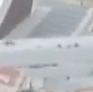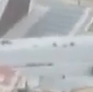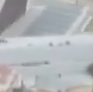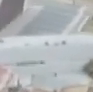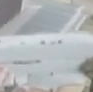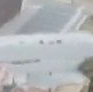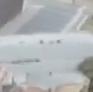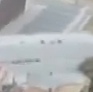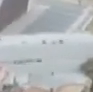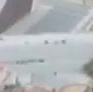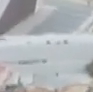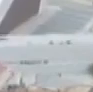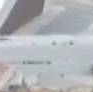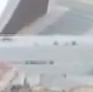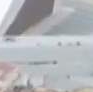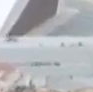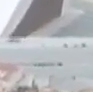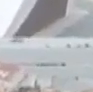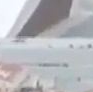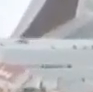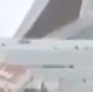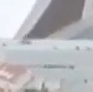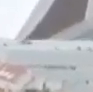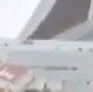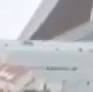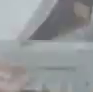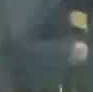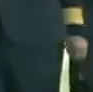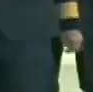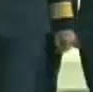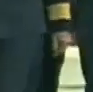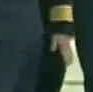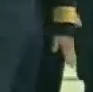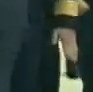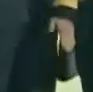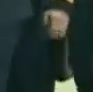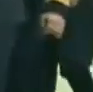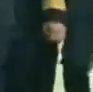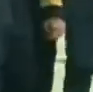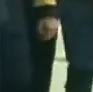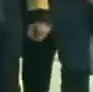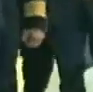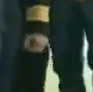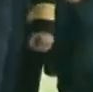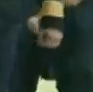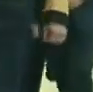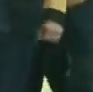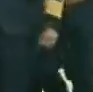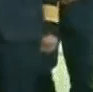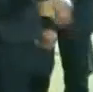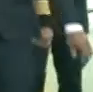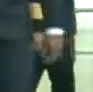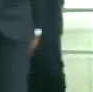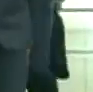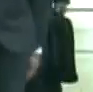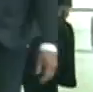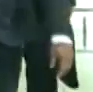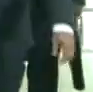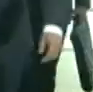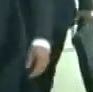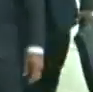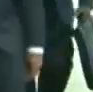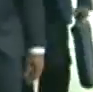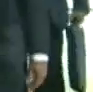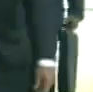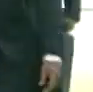A esta hora, el presidente constitucional de la República Bolivariana de Venezuela, Nicolás Maduro, en compañía de la primera combatiente y diputada de la Asamblea Nacional, doctora Cilia